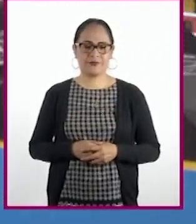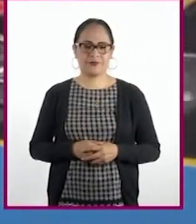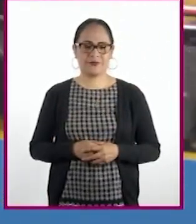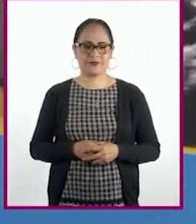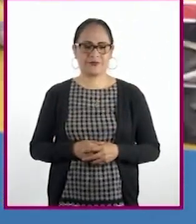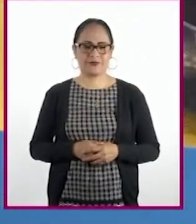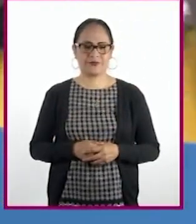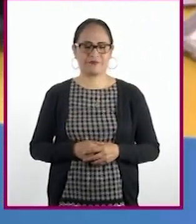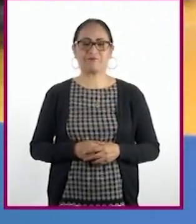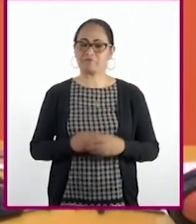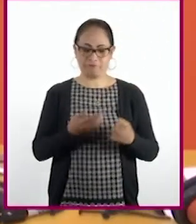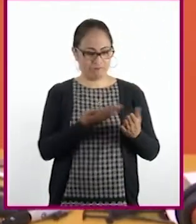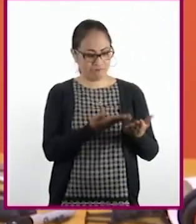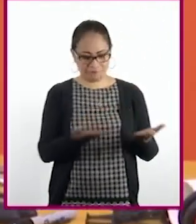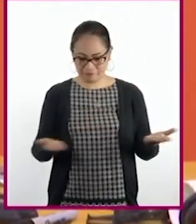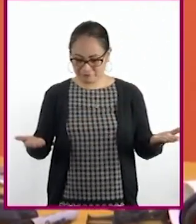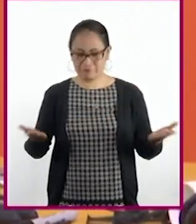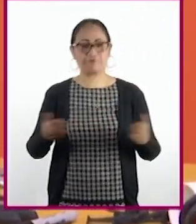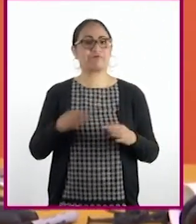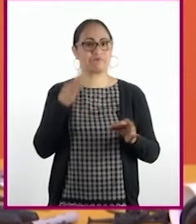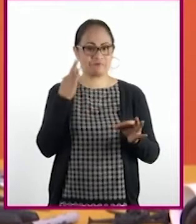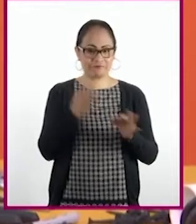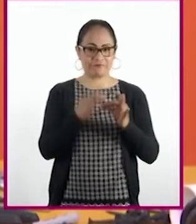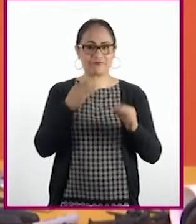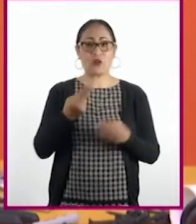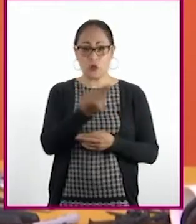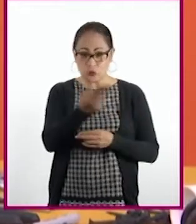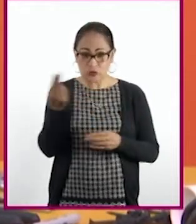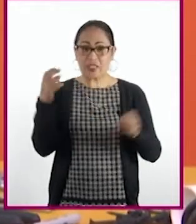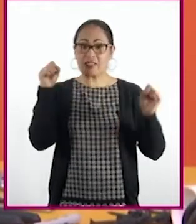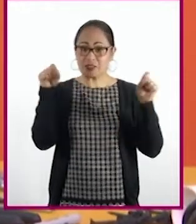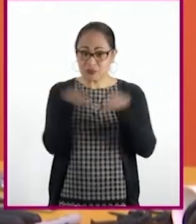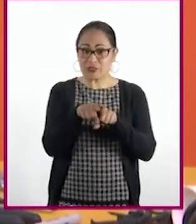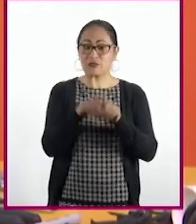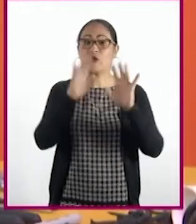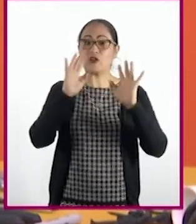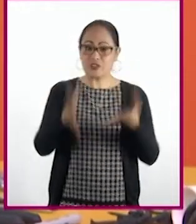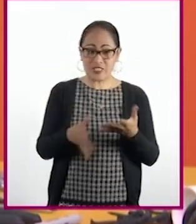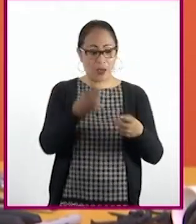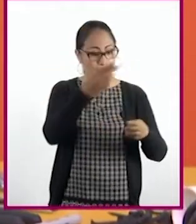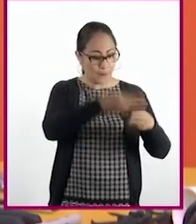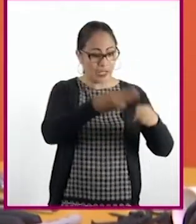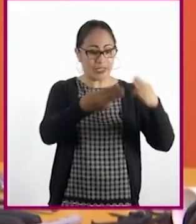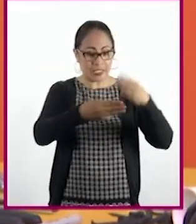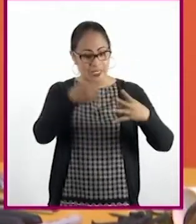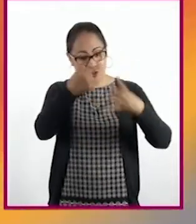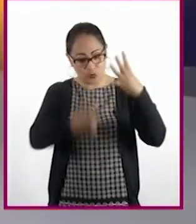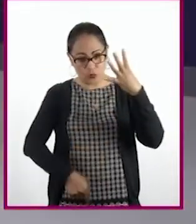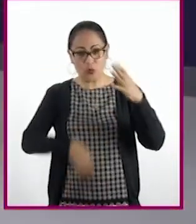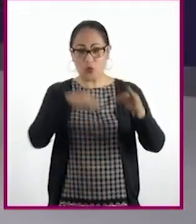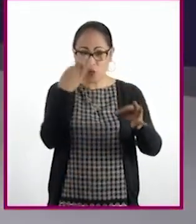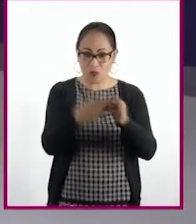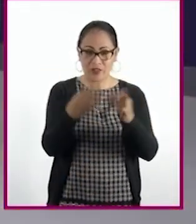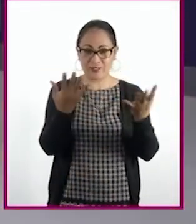Vaya, por lo visto está todo. ¿Y qué tal ustedes, jóvenes? ¿Ya tienen todo listo?